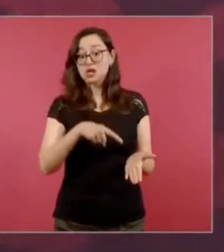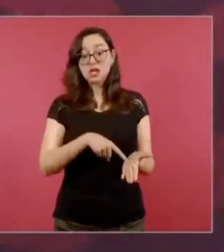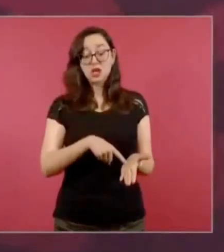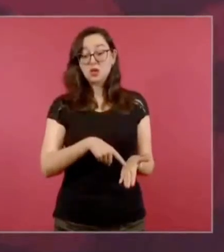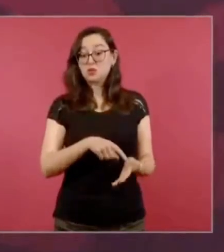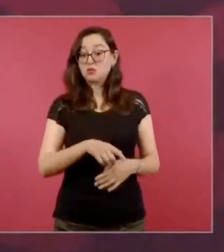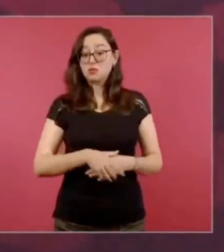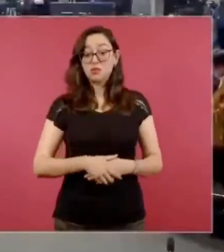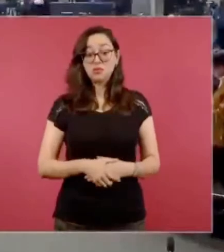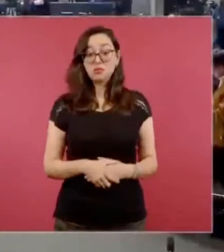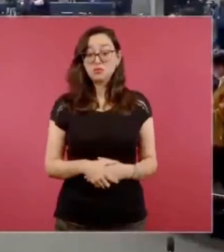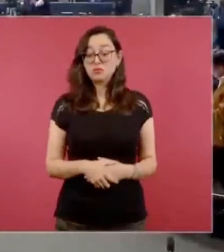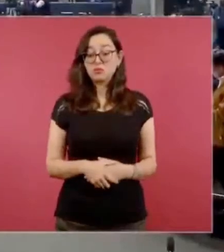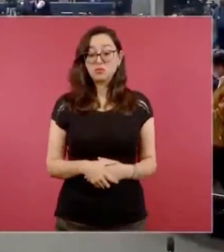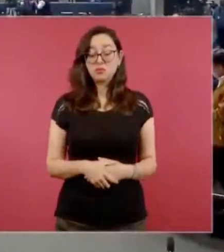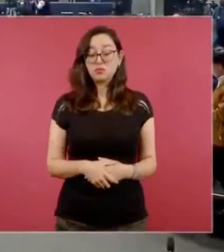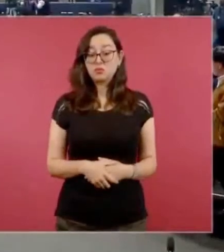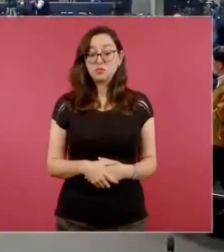¿Eh?